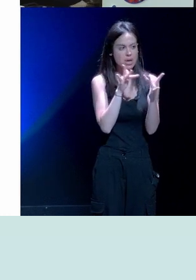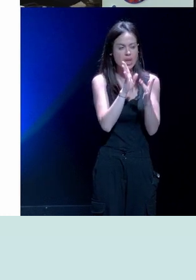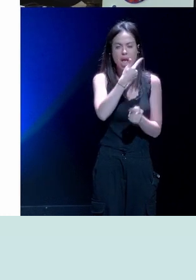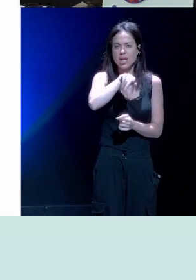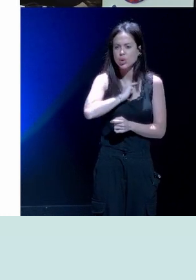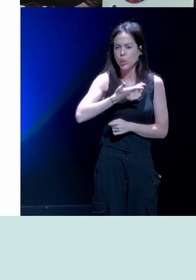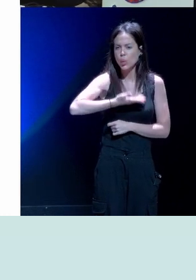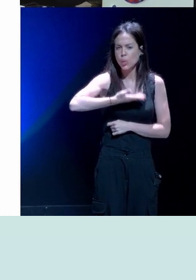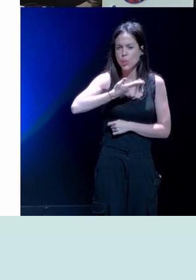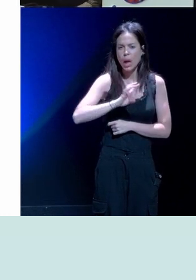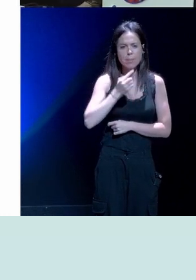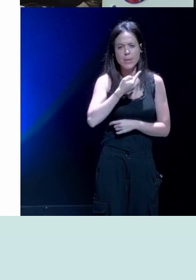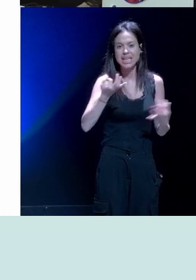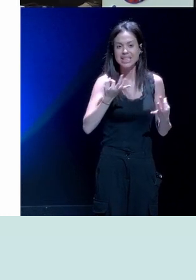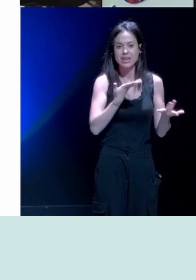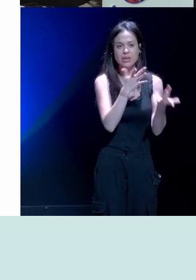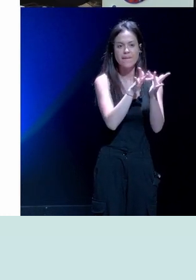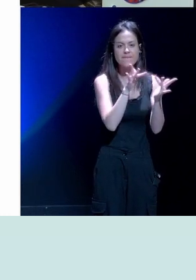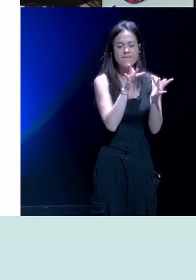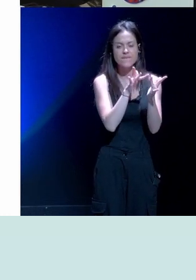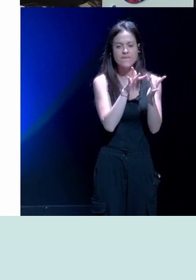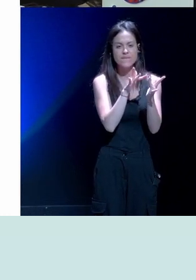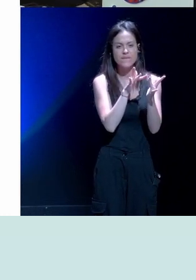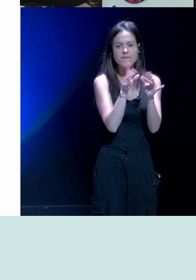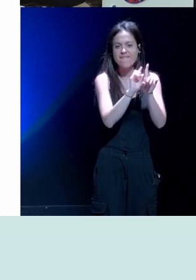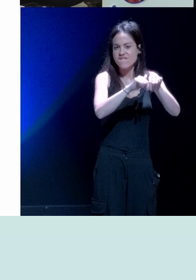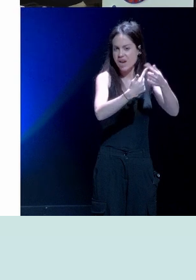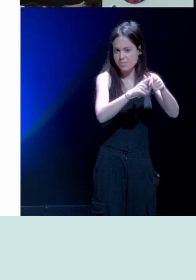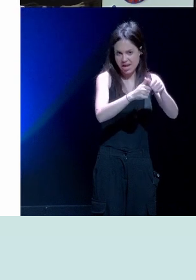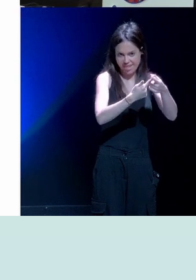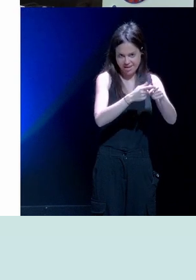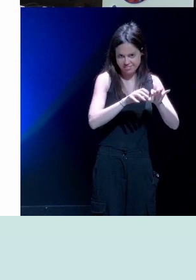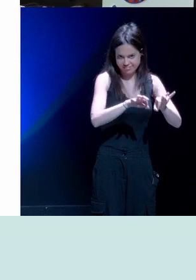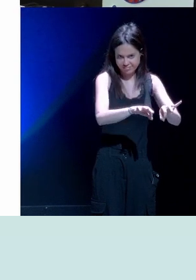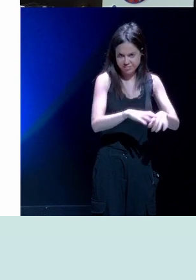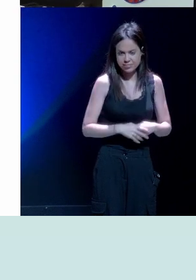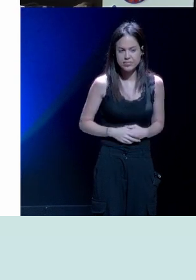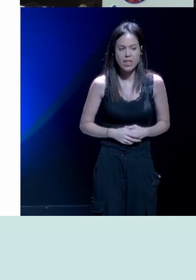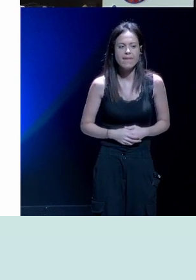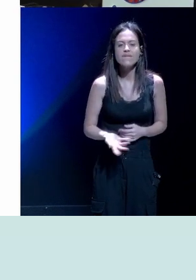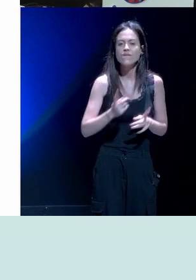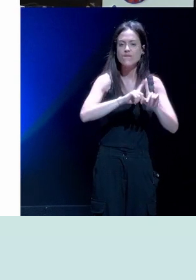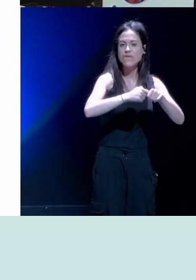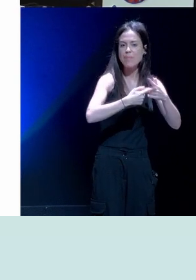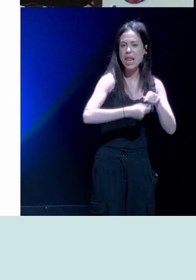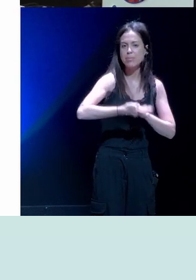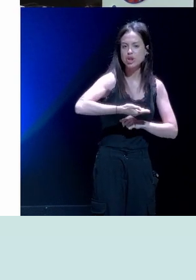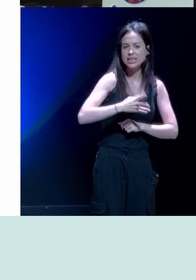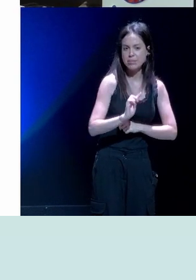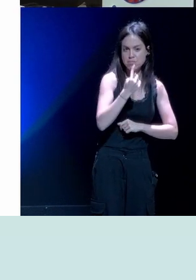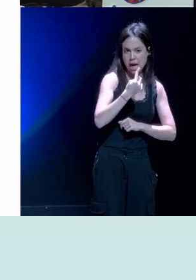importa es el vínculo de filiación, es la familia. es lo más importante para ellos.